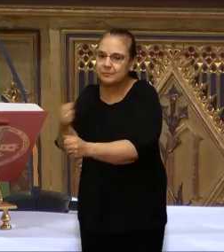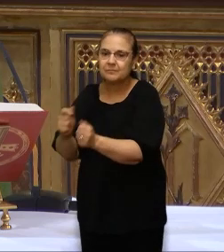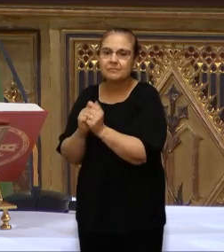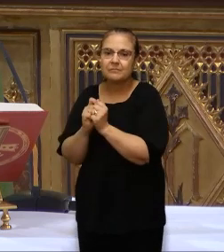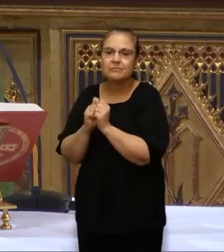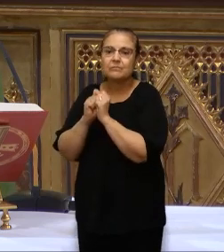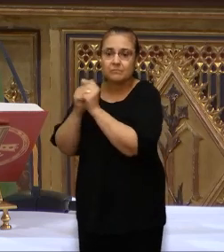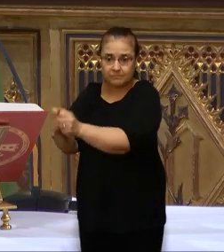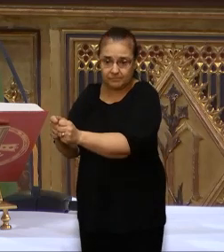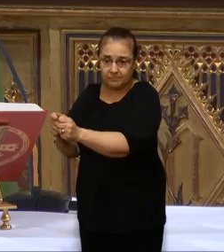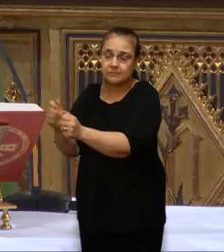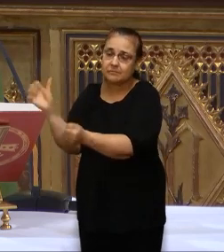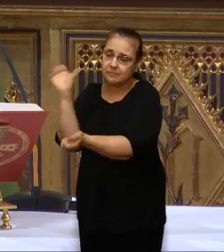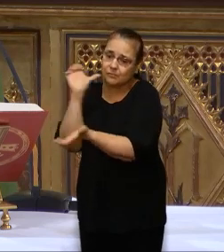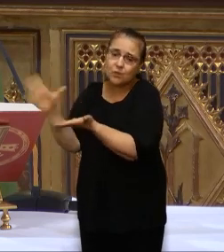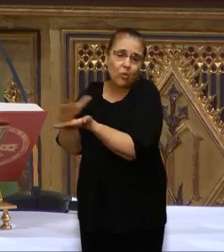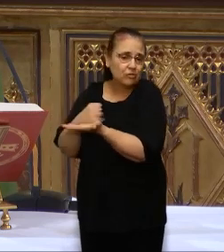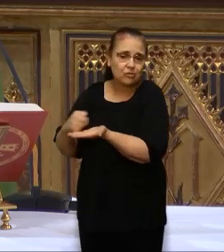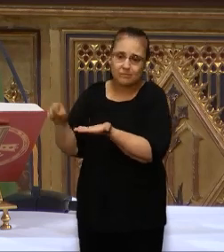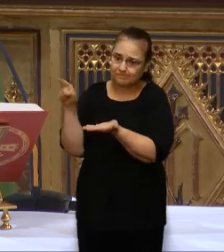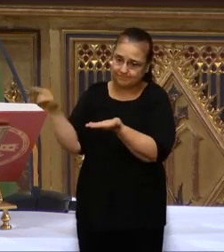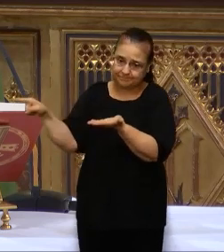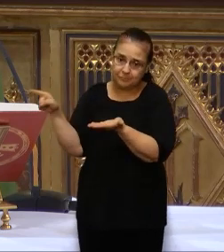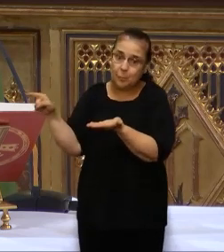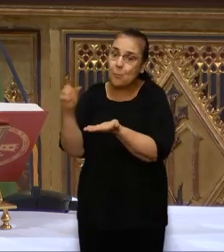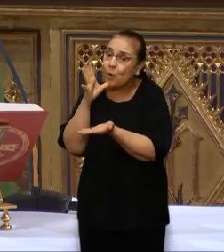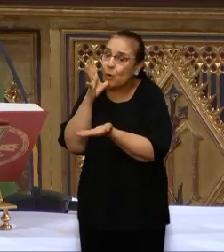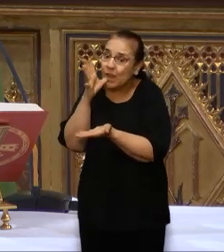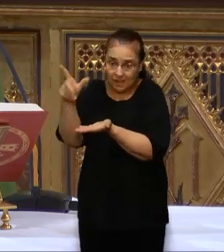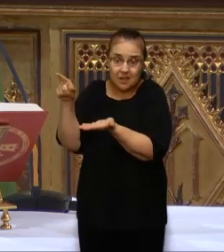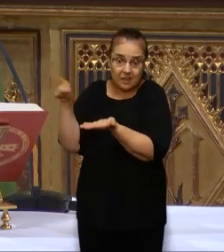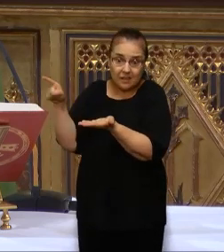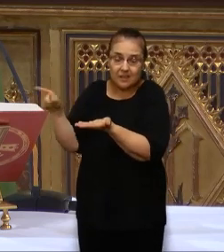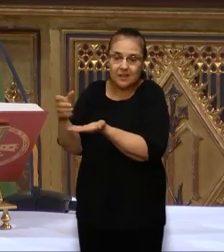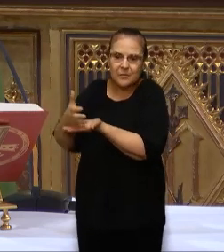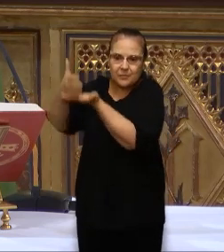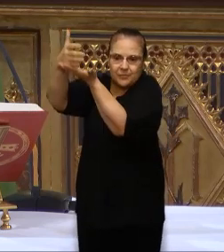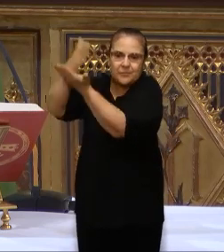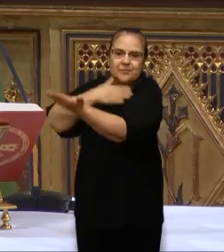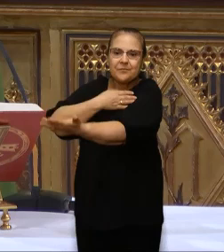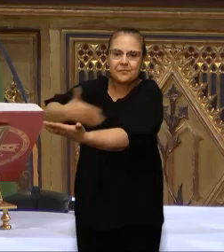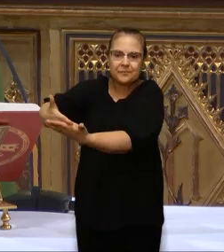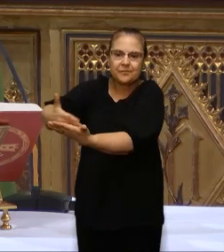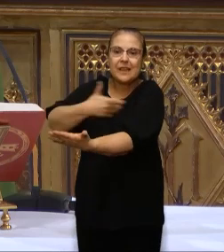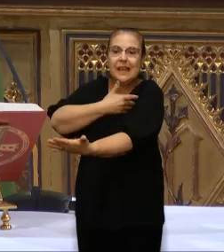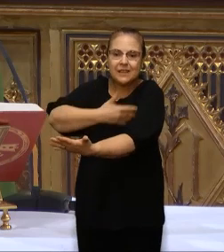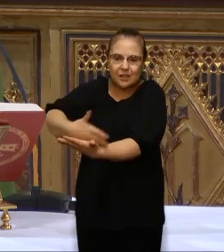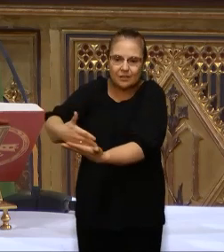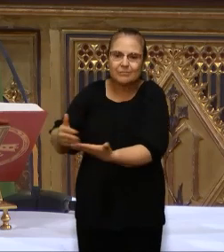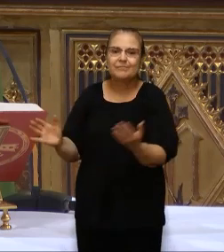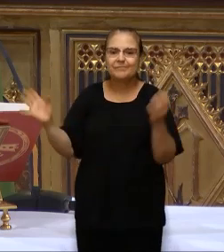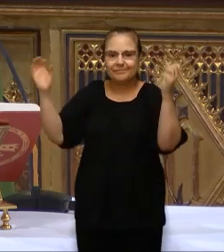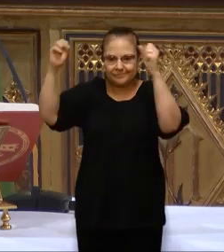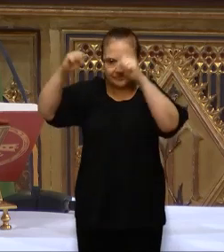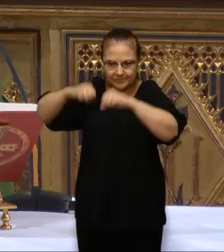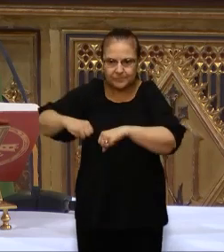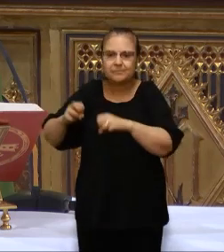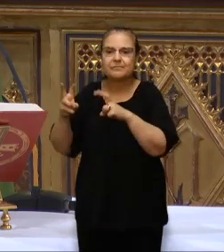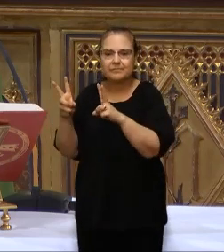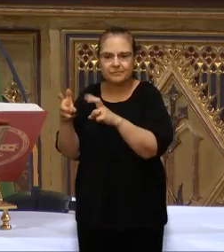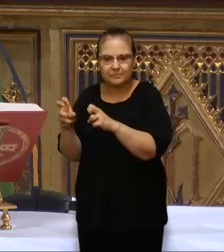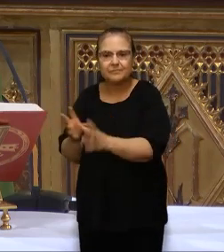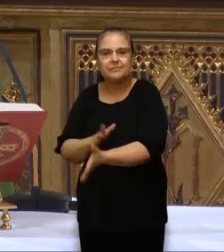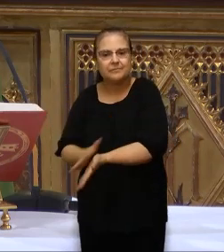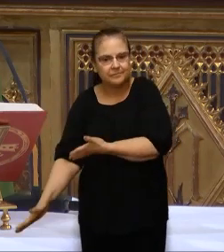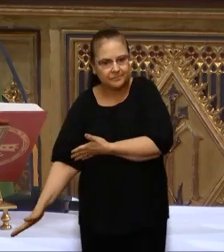diciendo: Tomad y bebed todos de él, porque este es el cáliz de mi sangre, sangre de la